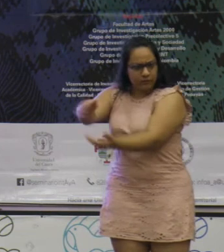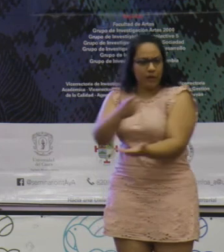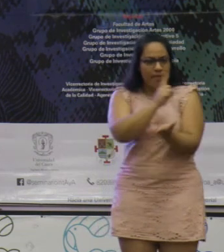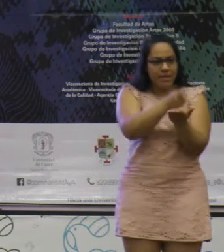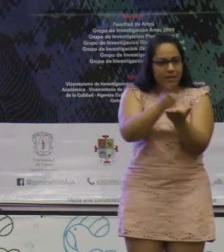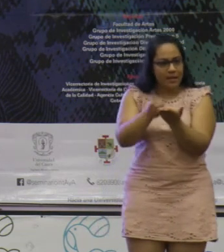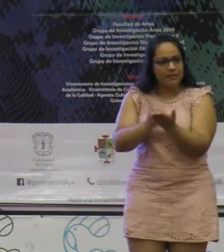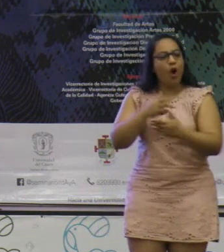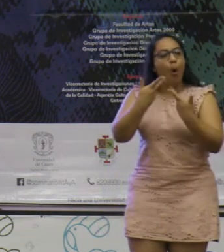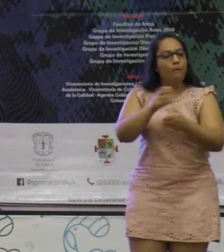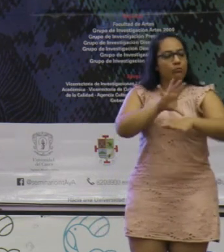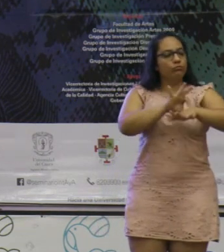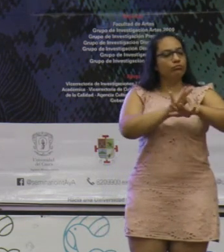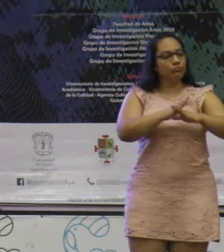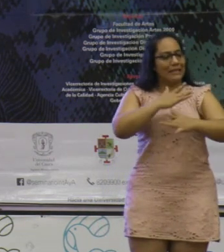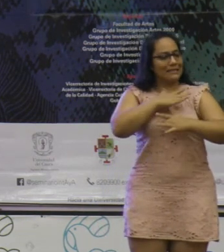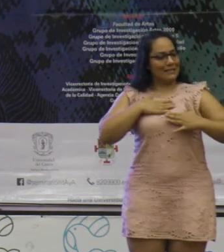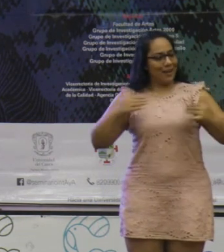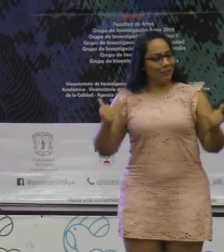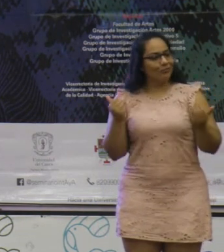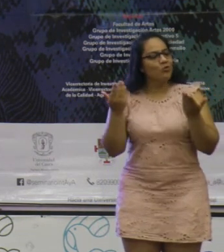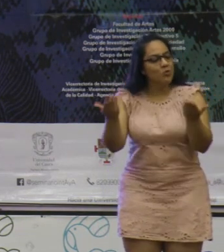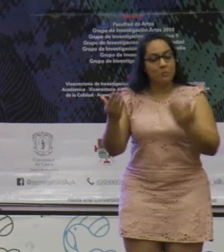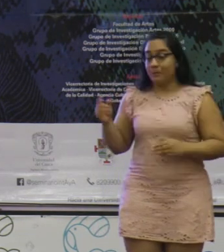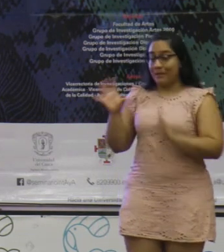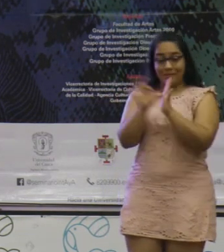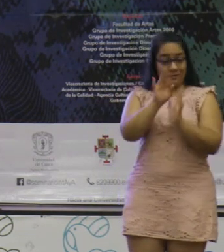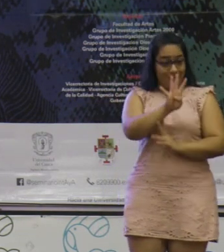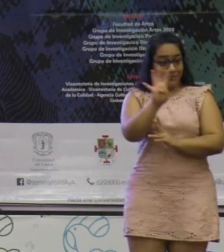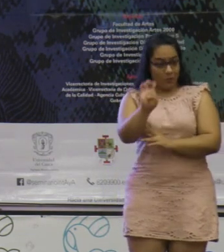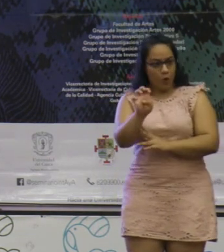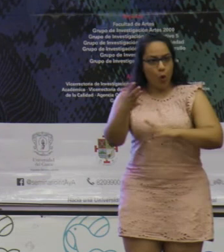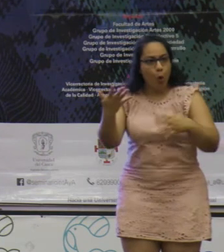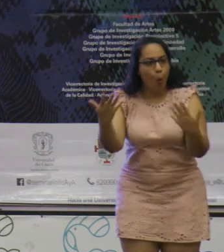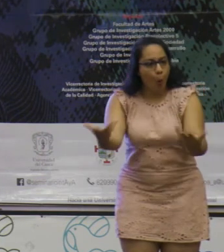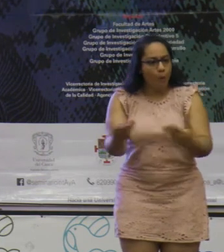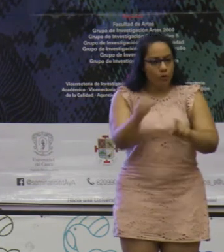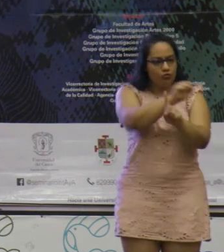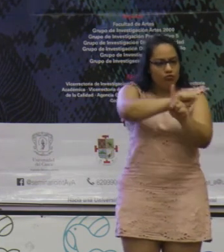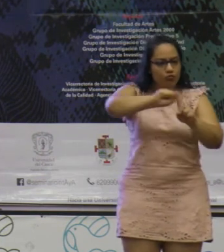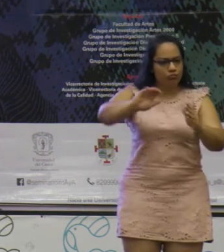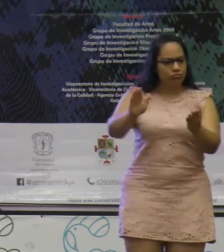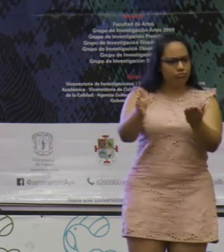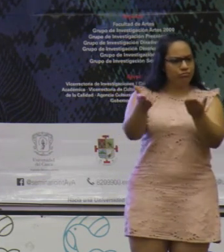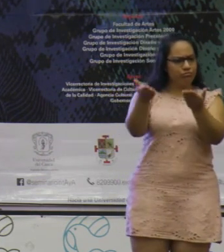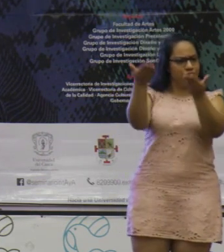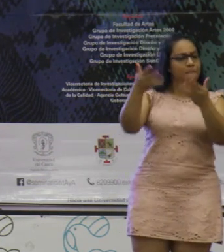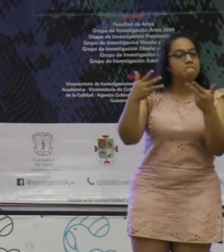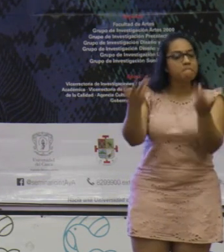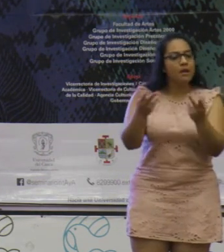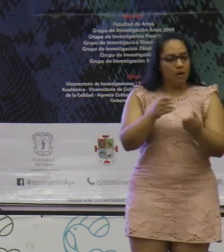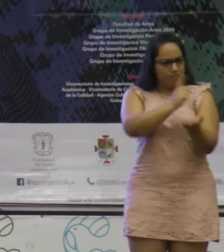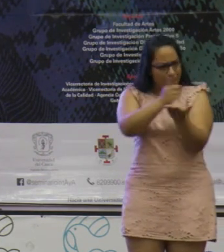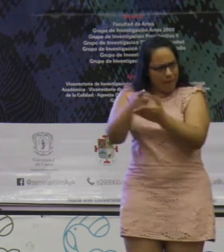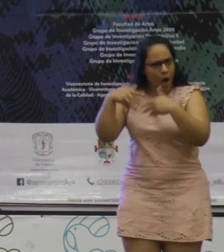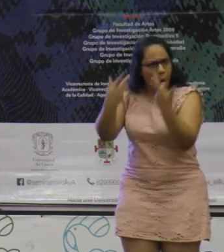instrucciones sanas a las personas. Esto también muy del siglo XIX. Esta idea de sanificar la sociedad. ¿Listo? Entonces sanificarla a partir de darles